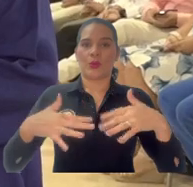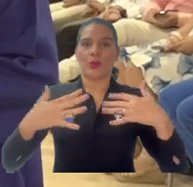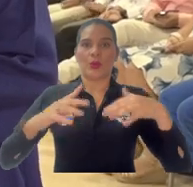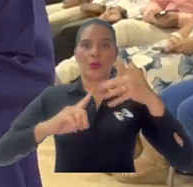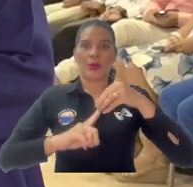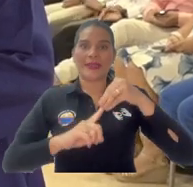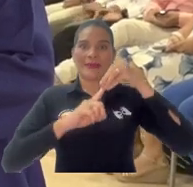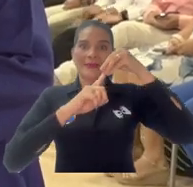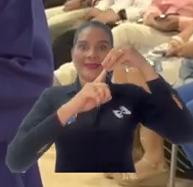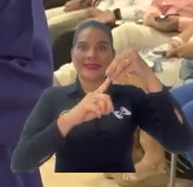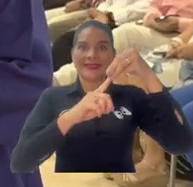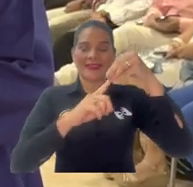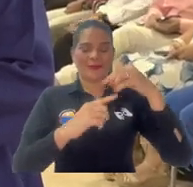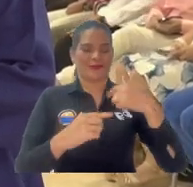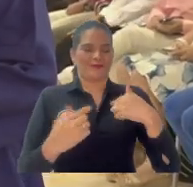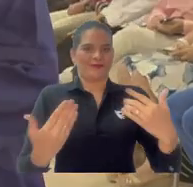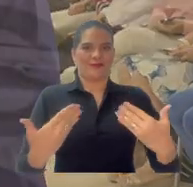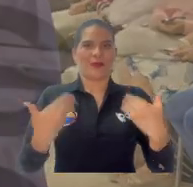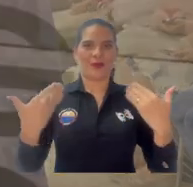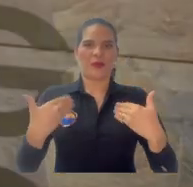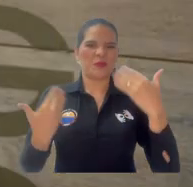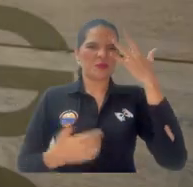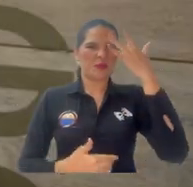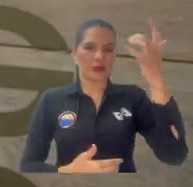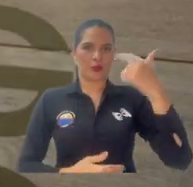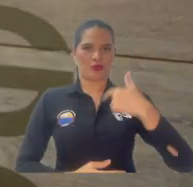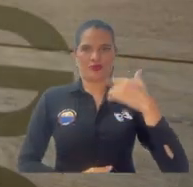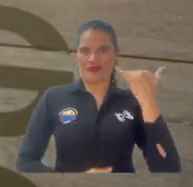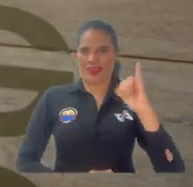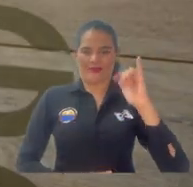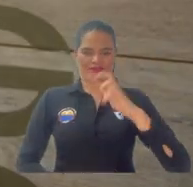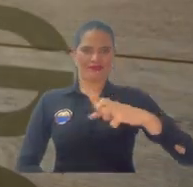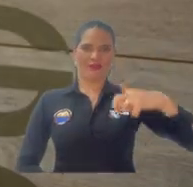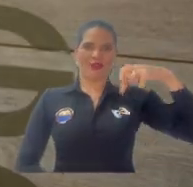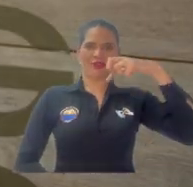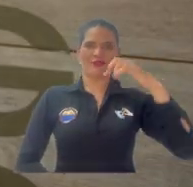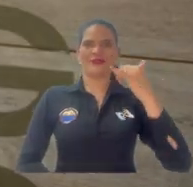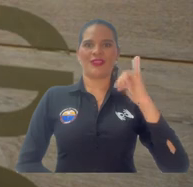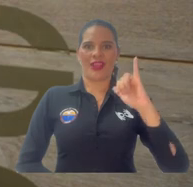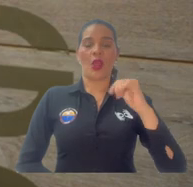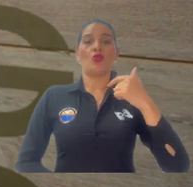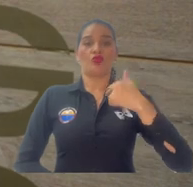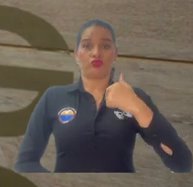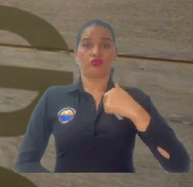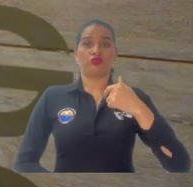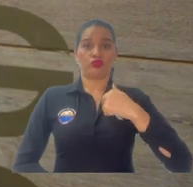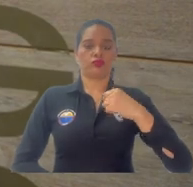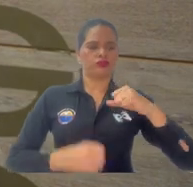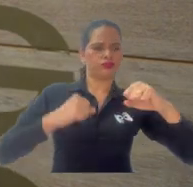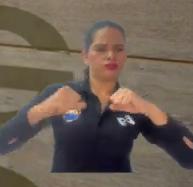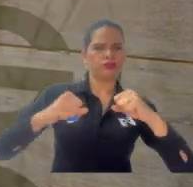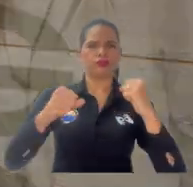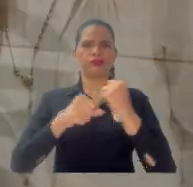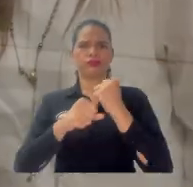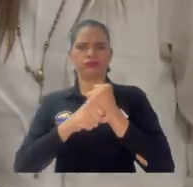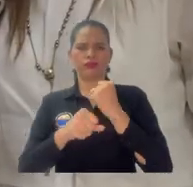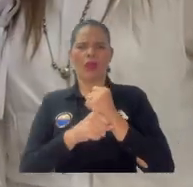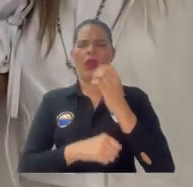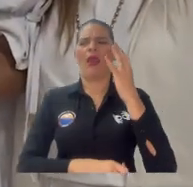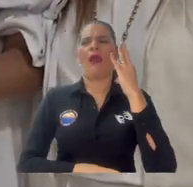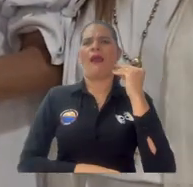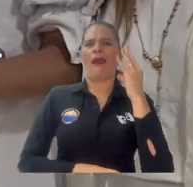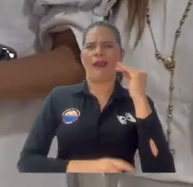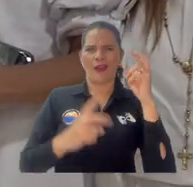Un significado muy grande, ya que me permite, como profesional que soy ahora, poder ejercer con mucho